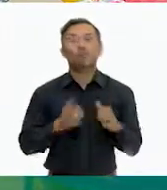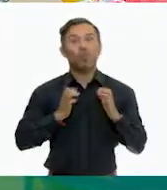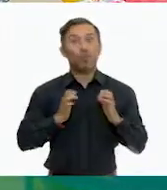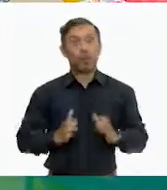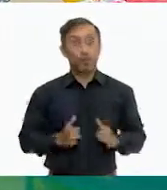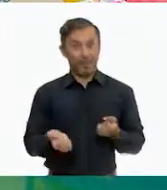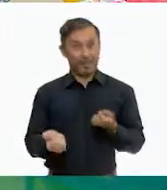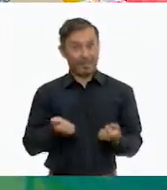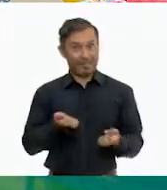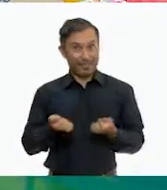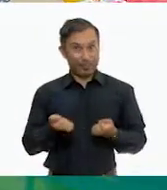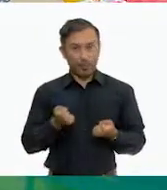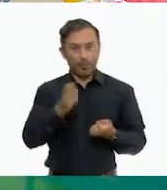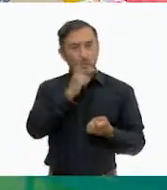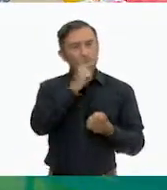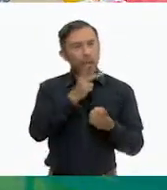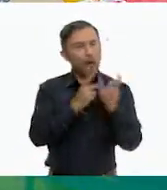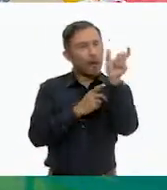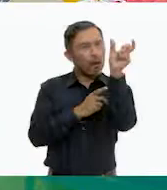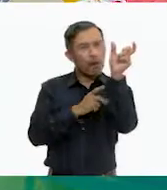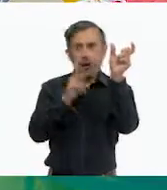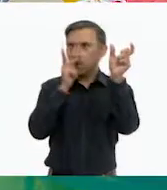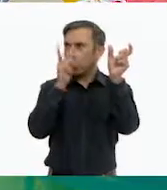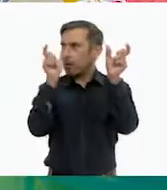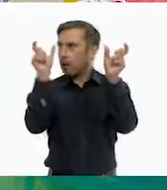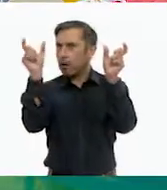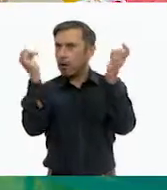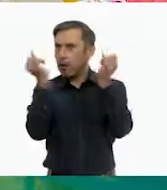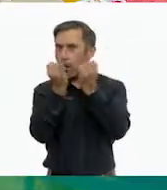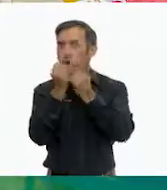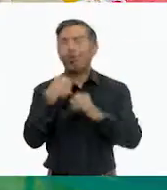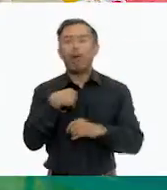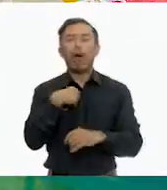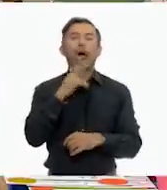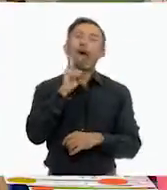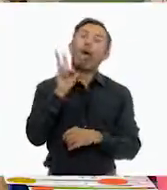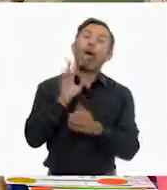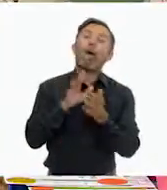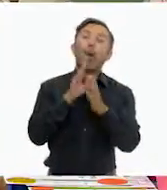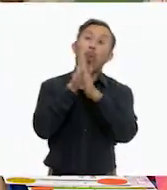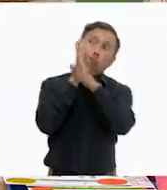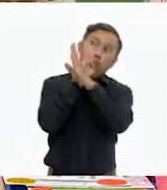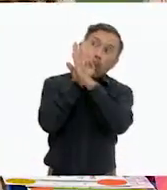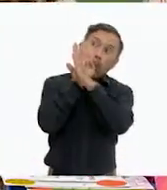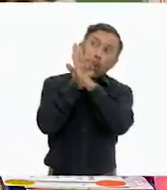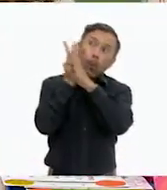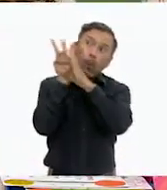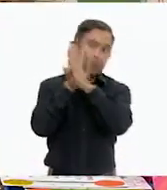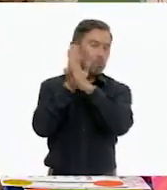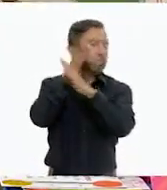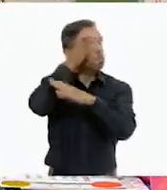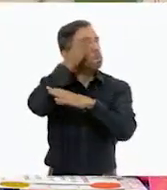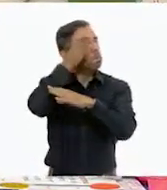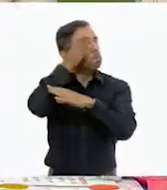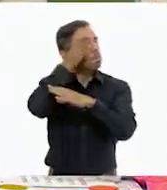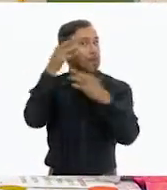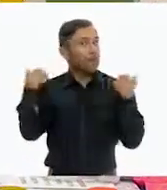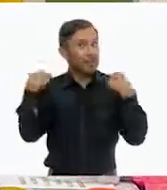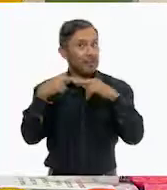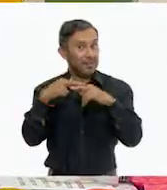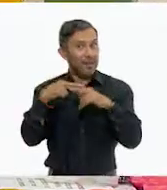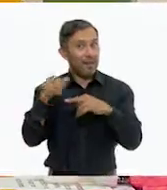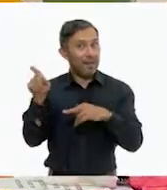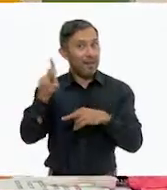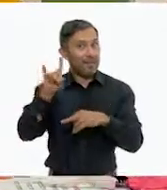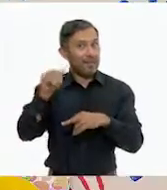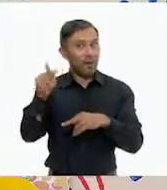con la palabra, ¿sí? Yo no estoy viendo, la maestra Alma Lidia las está pegando. Y ahorita yo